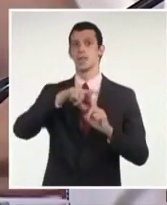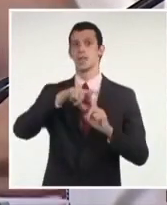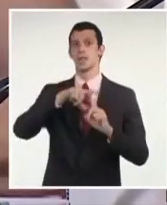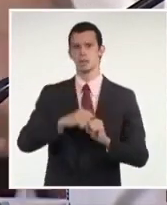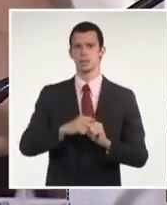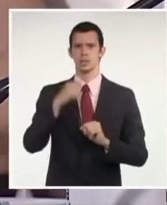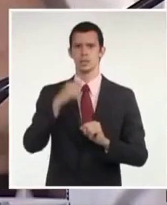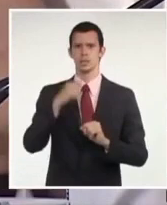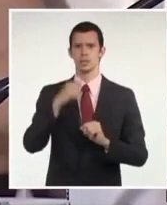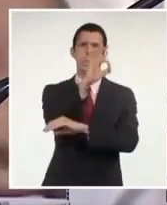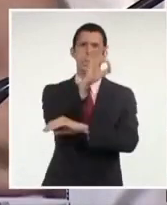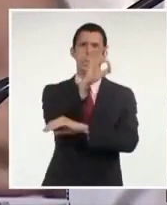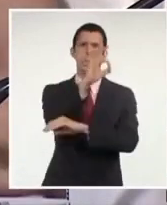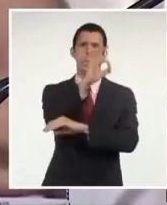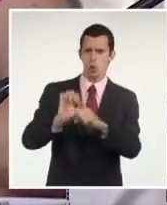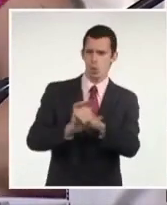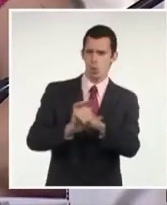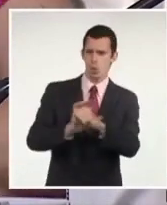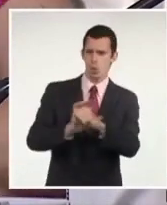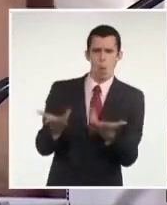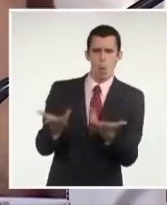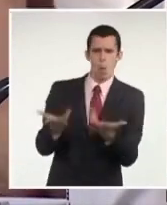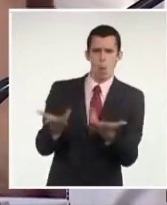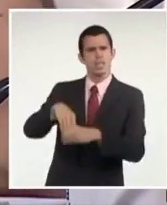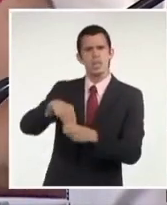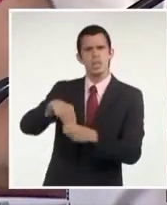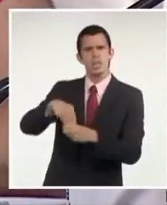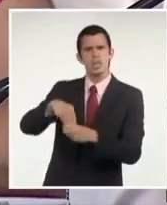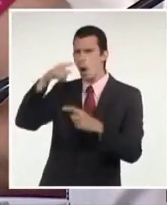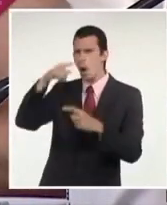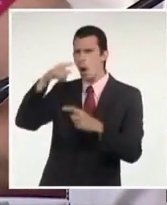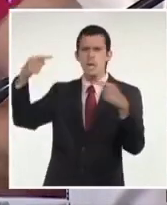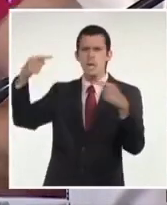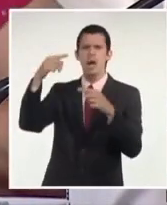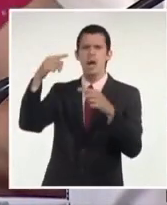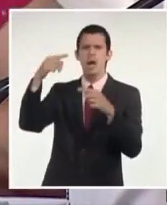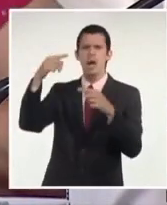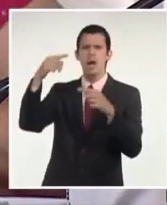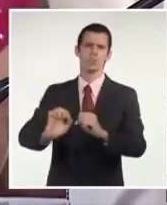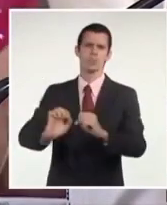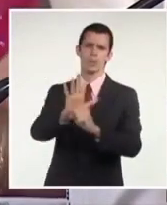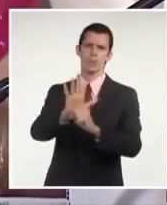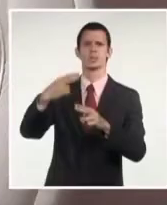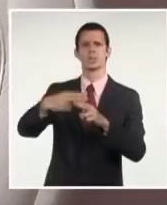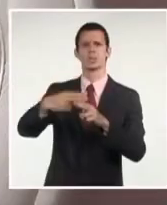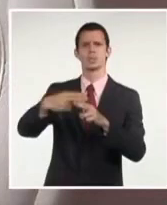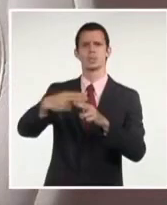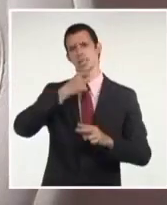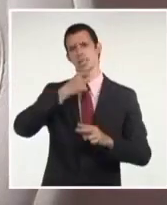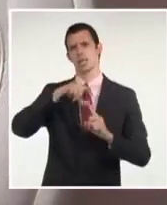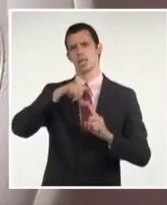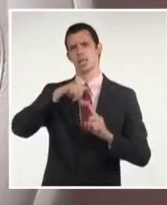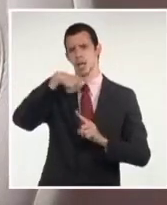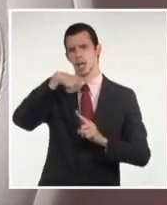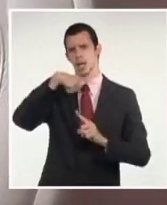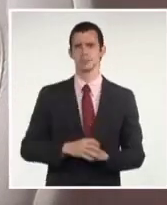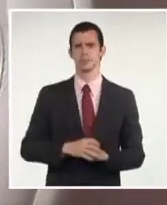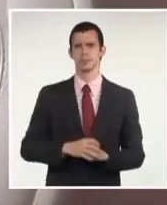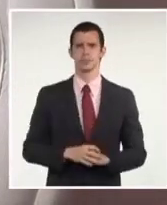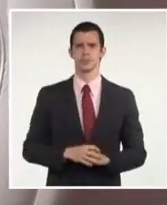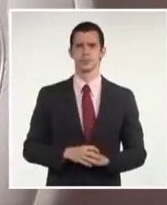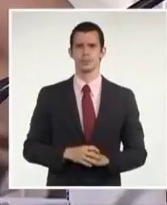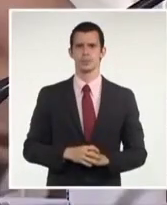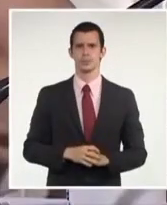ella está imponiéndose, por lo menos en estos 3 lugares. Que son de los que tienen una presencia significativa hoy del